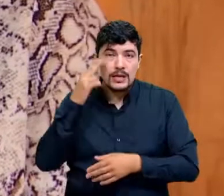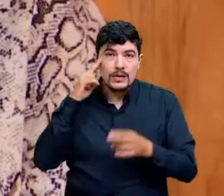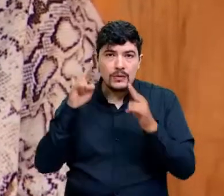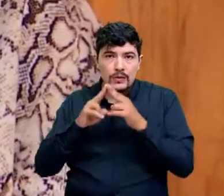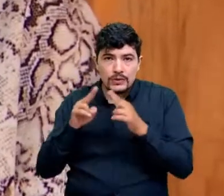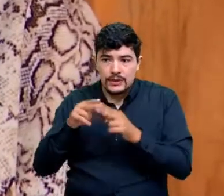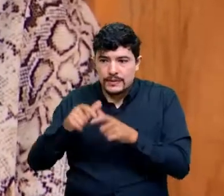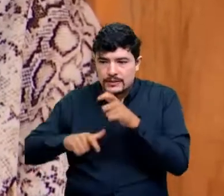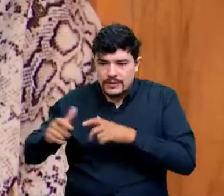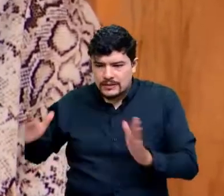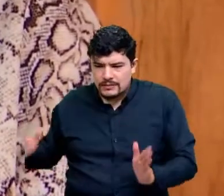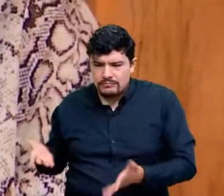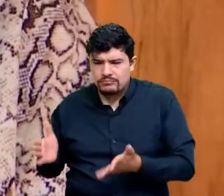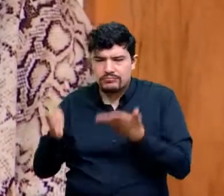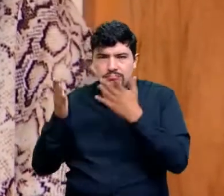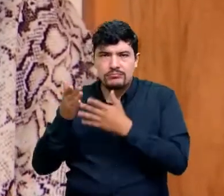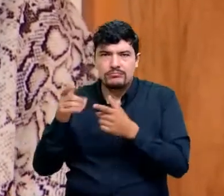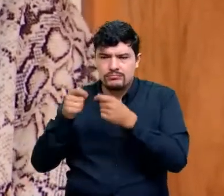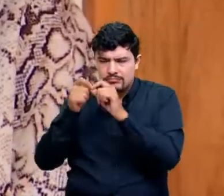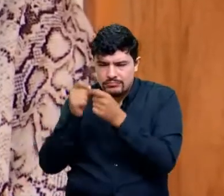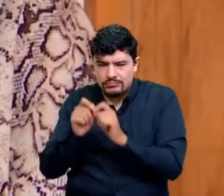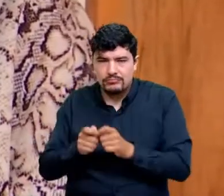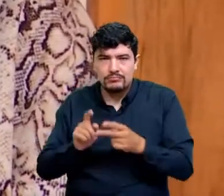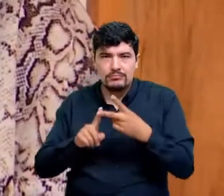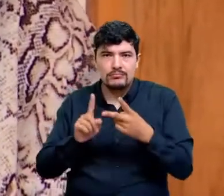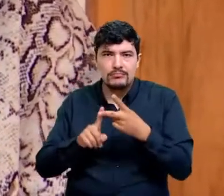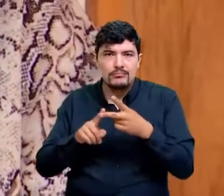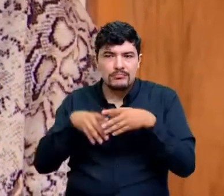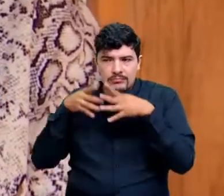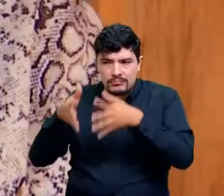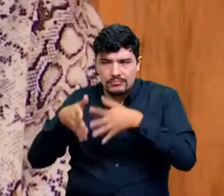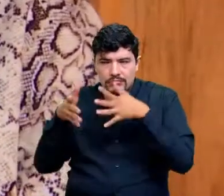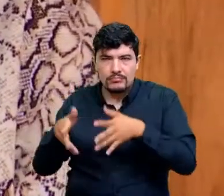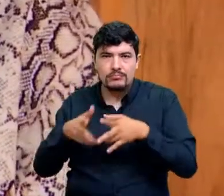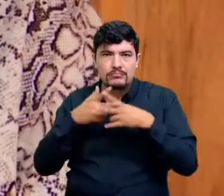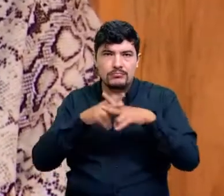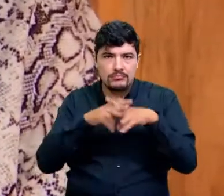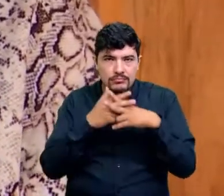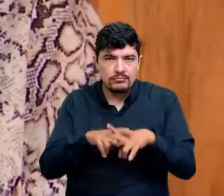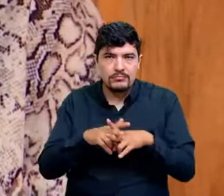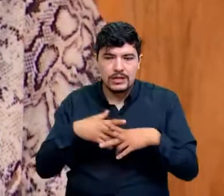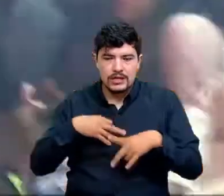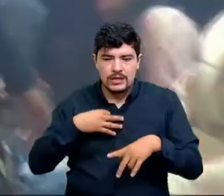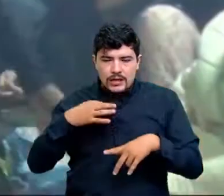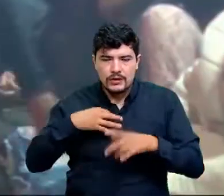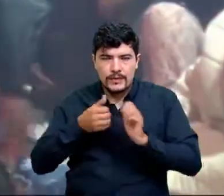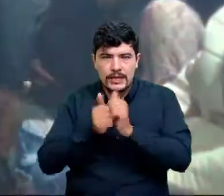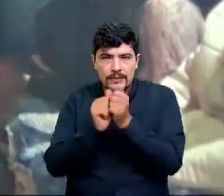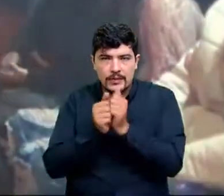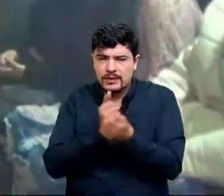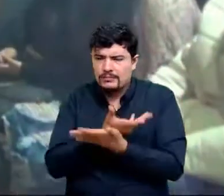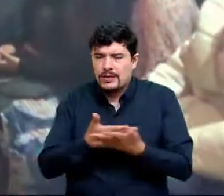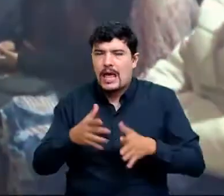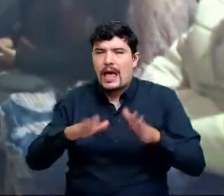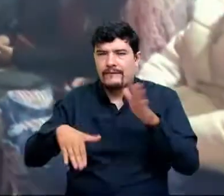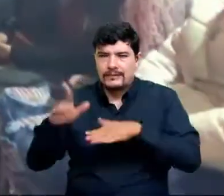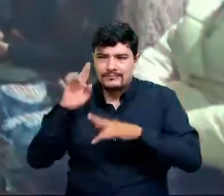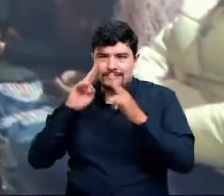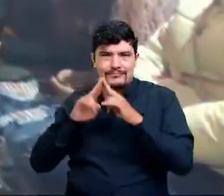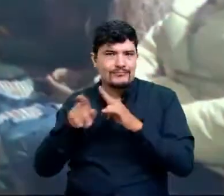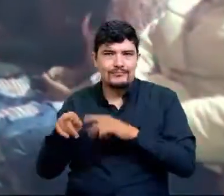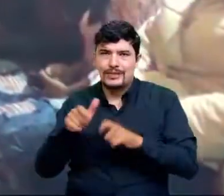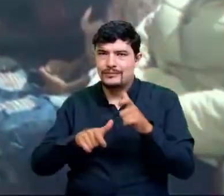emprendedores en temas de tejidos en tema de bisutería confección ropa deportiva que a veces la gente desconoce